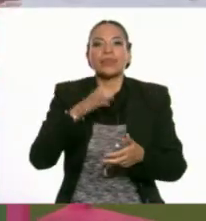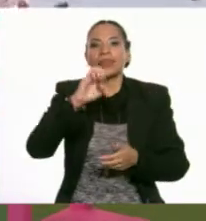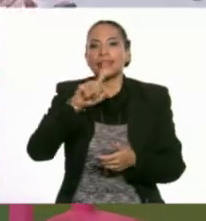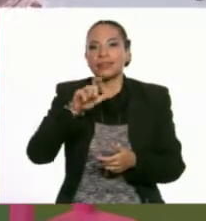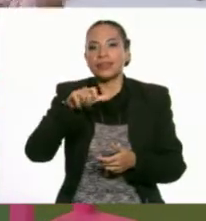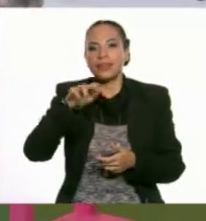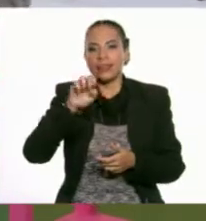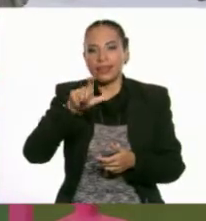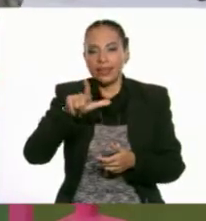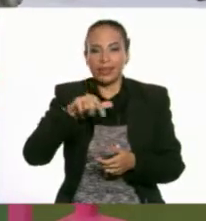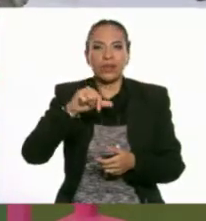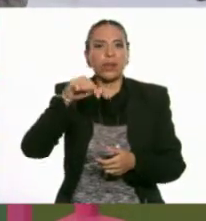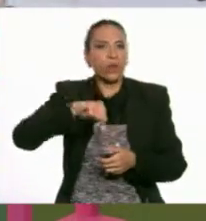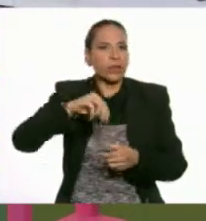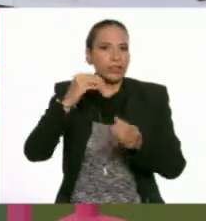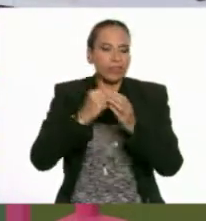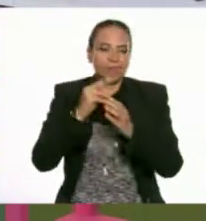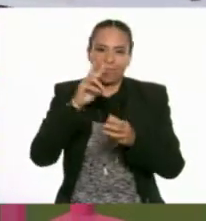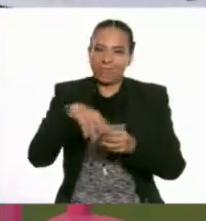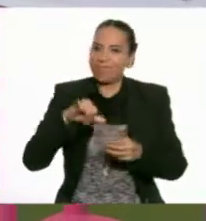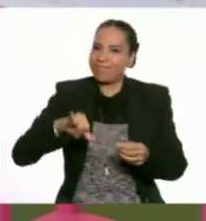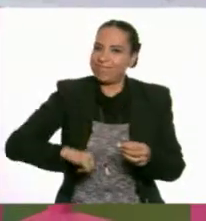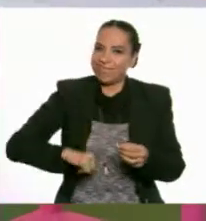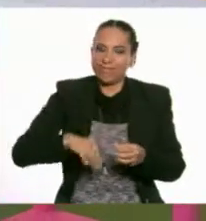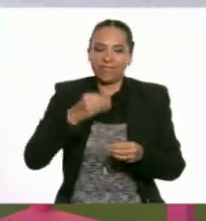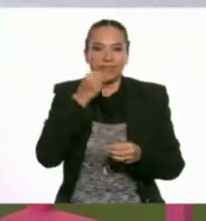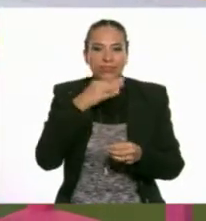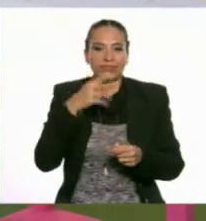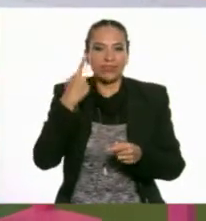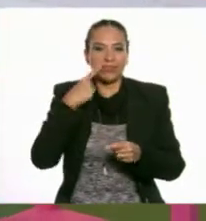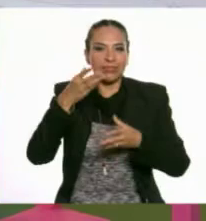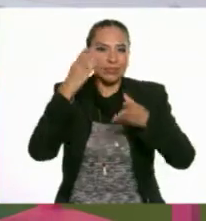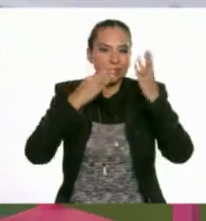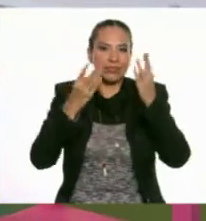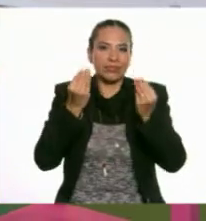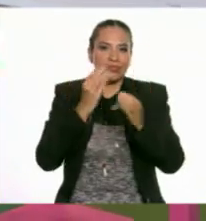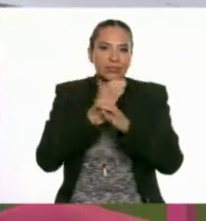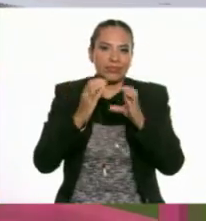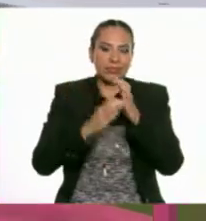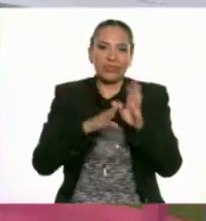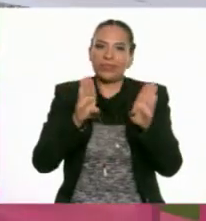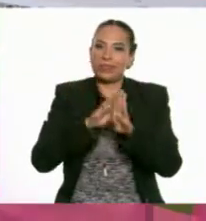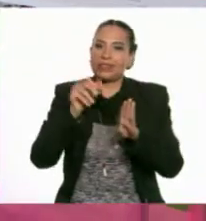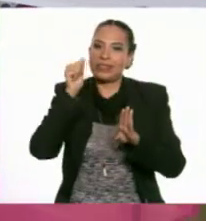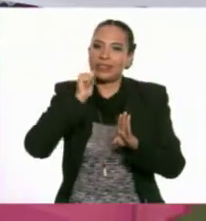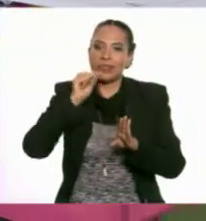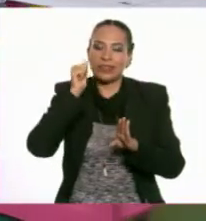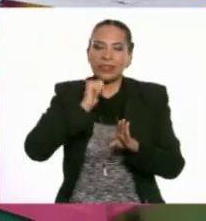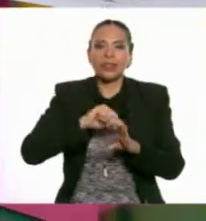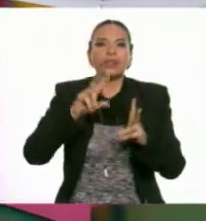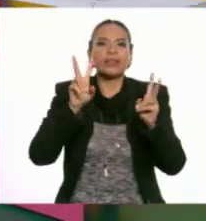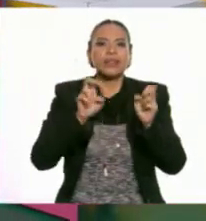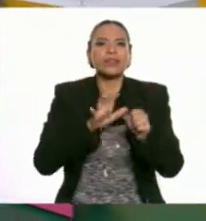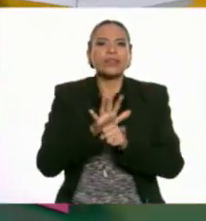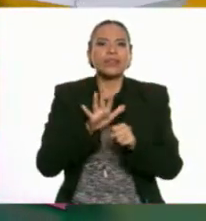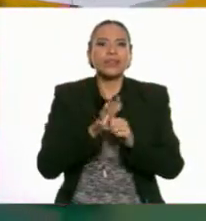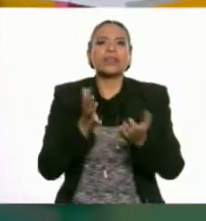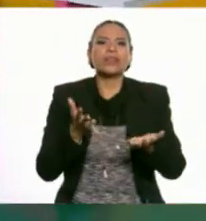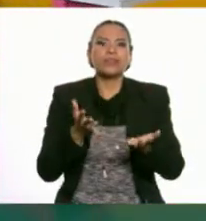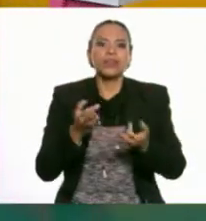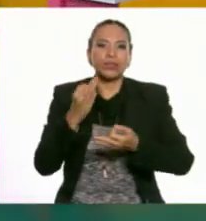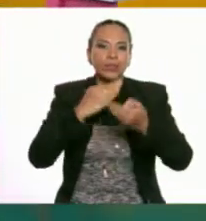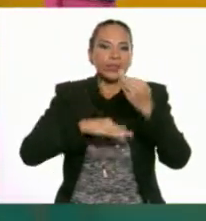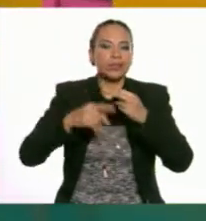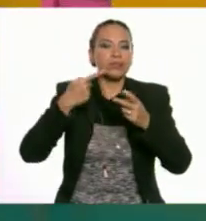Ezequiel, que me dijo que la clase de hoy va a estar súper interesante y divertida y vamos a aprender mucho, como siempre. El tema es,